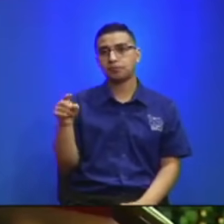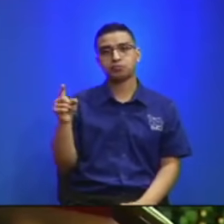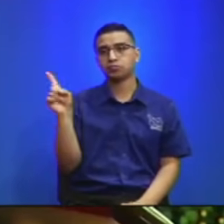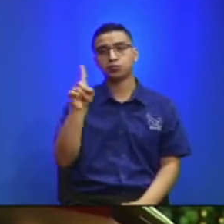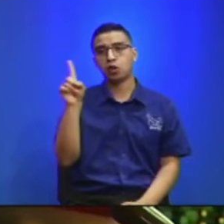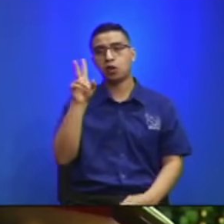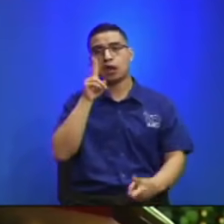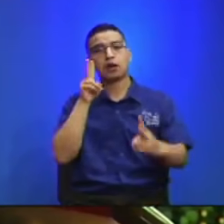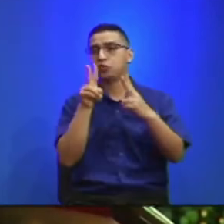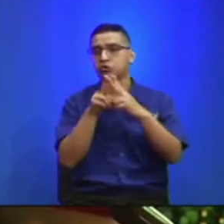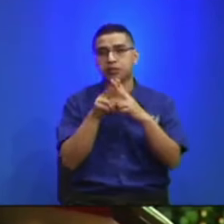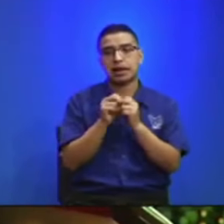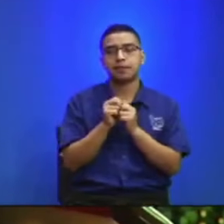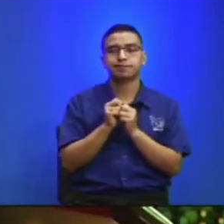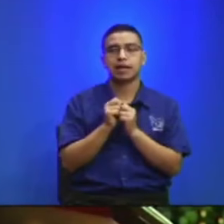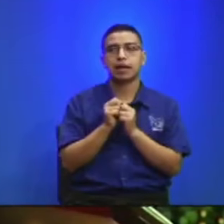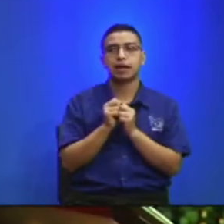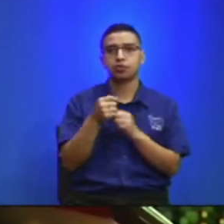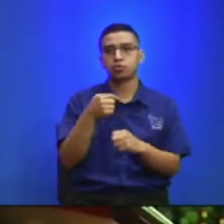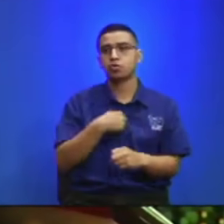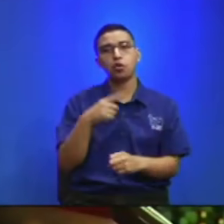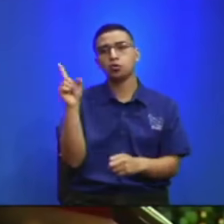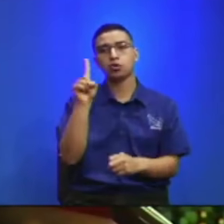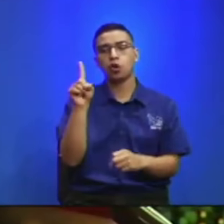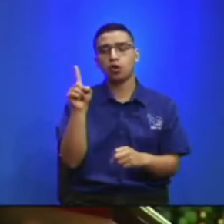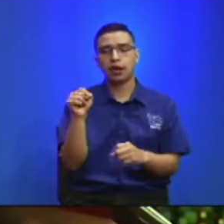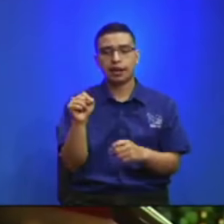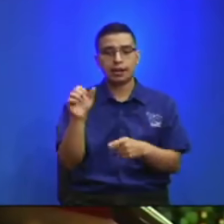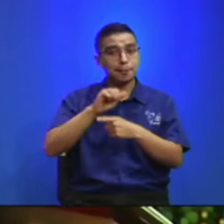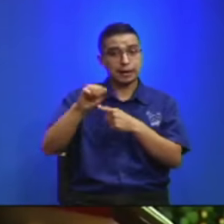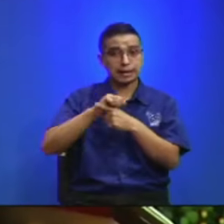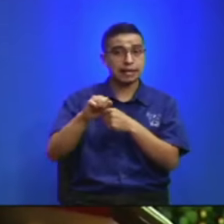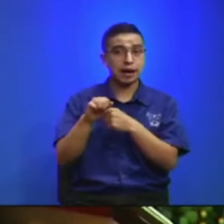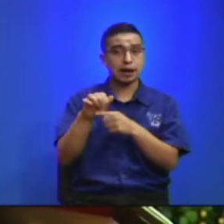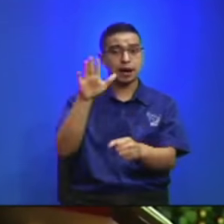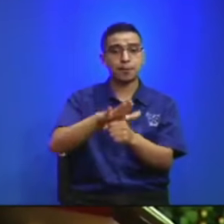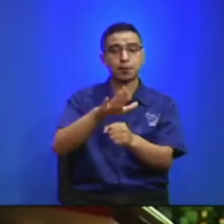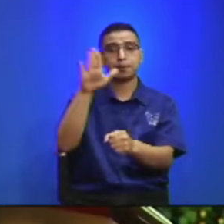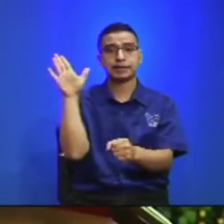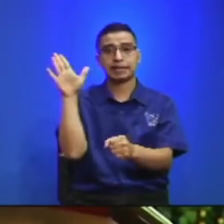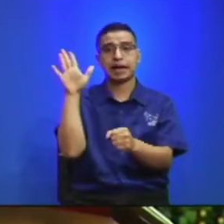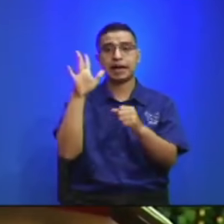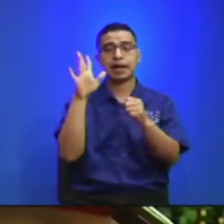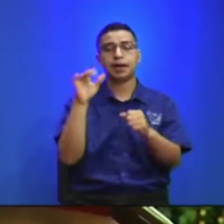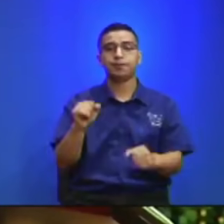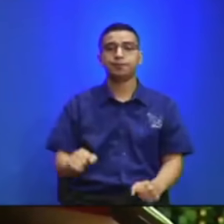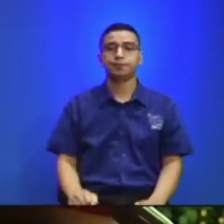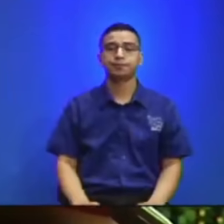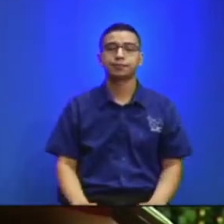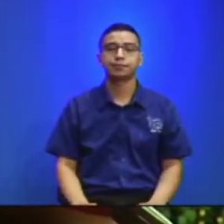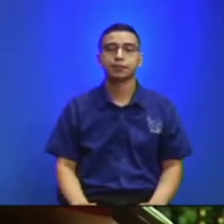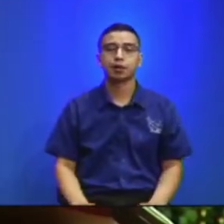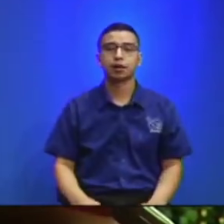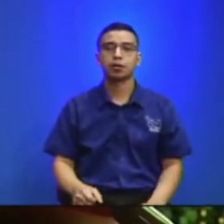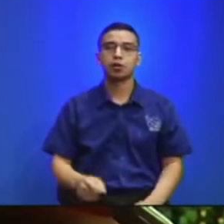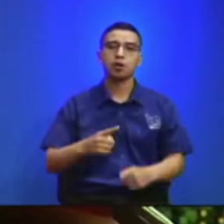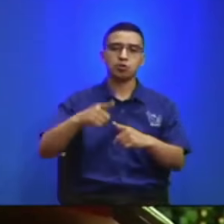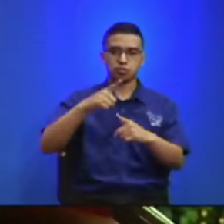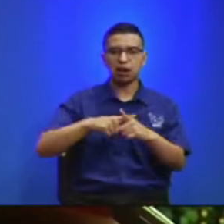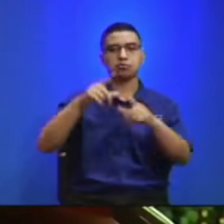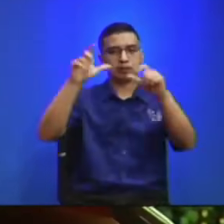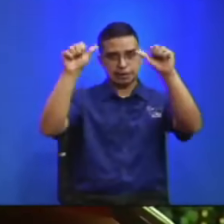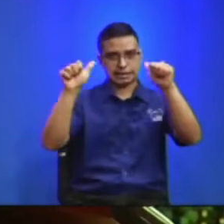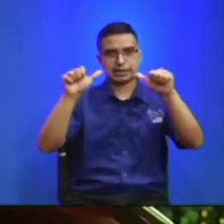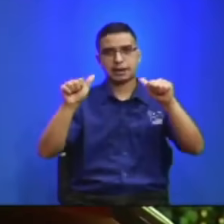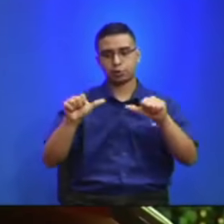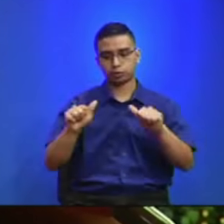no había aplicado esa promesa al pacto entonces el pacto entonces cuando empezamos a analizar un poco